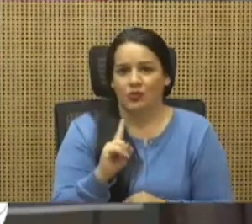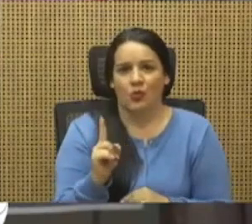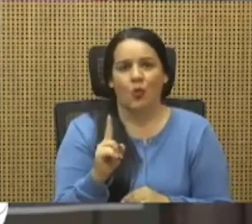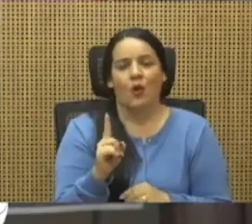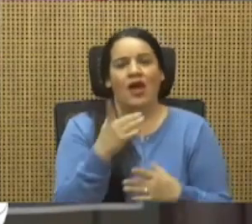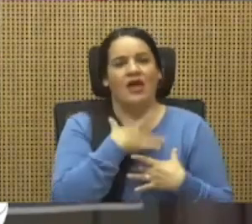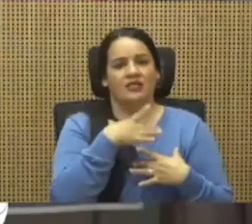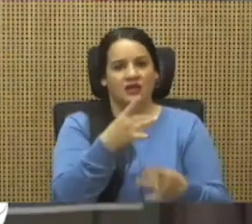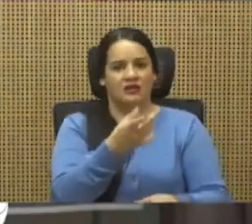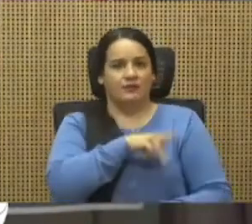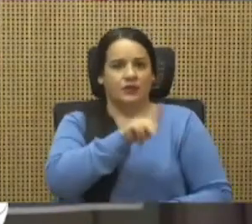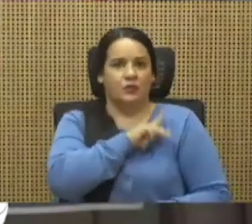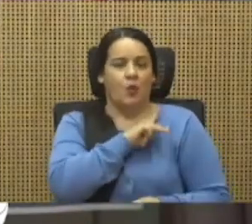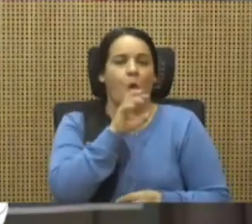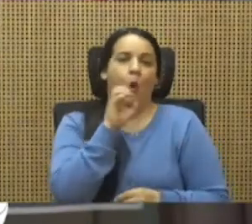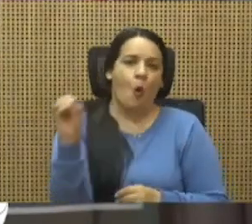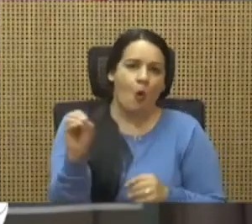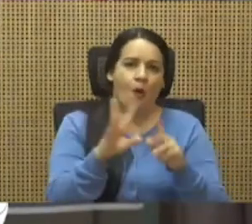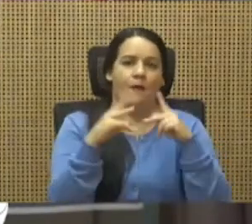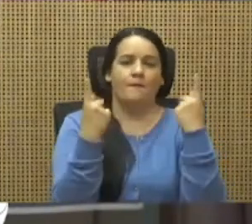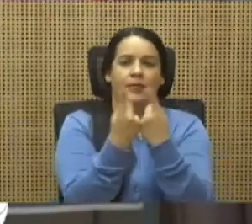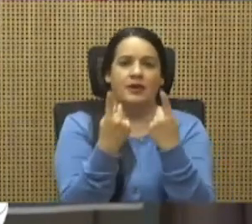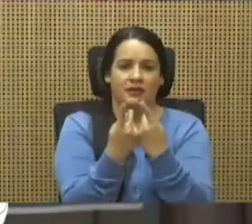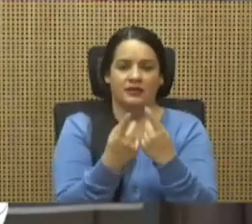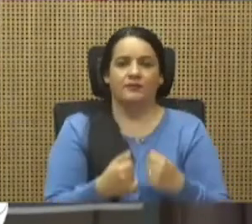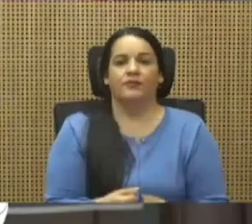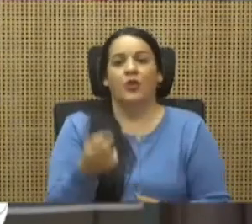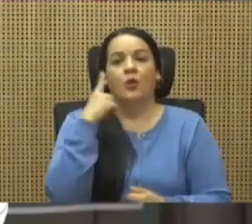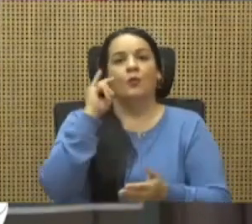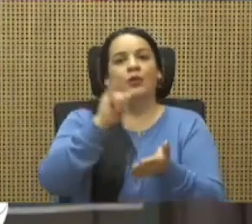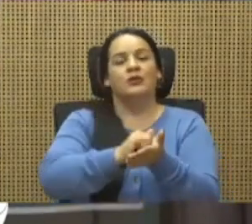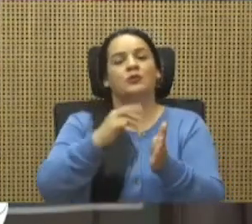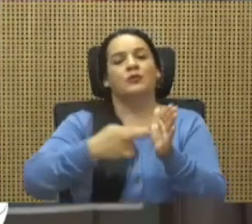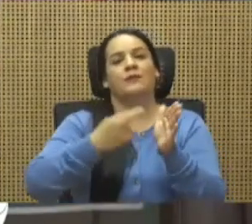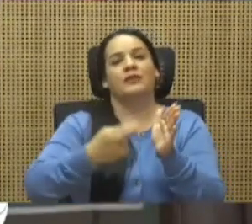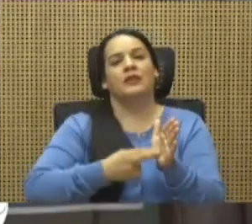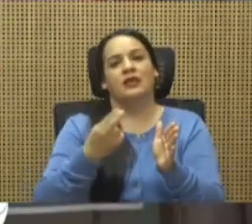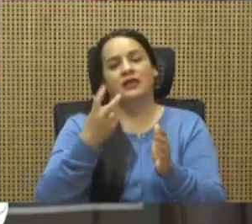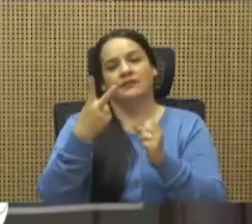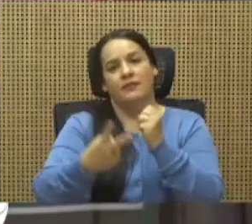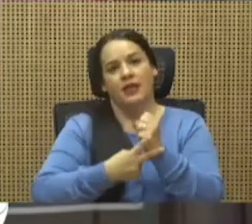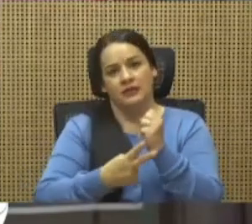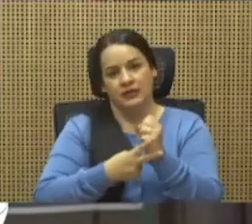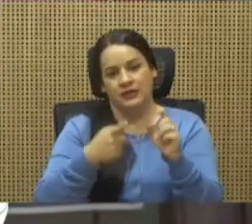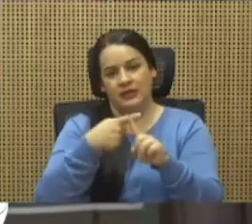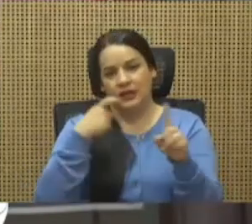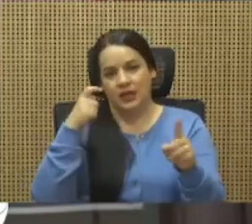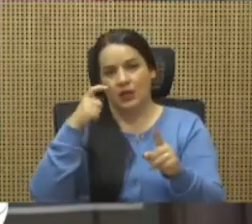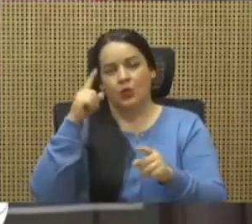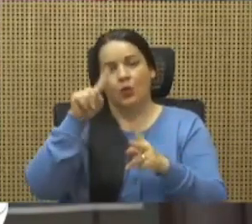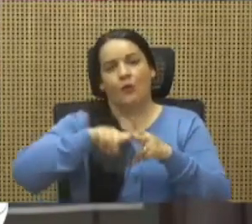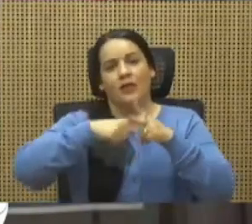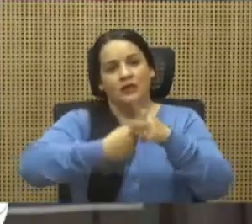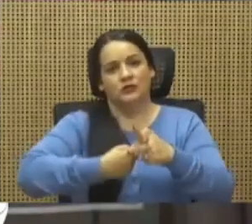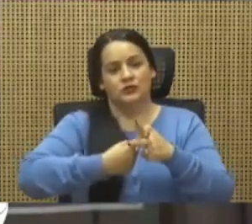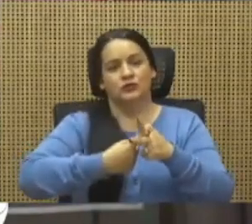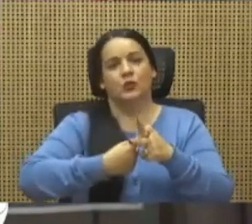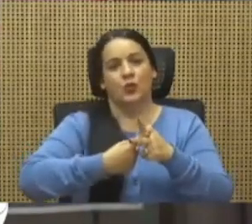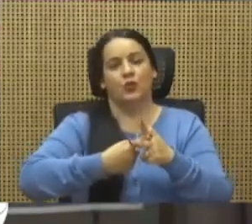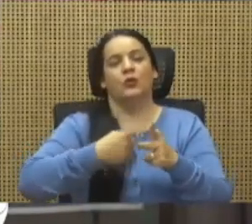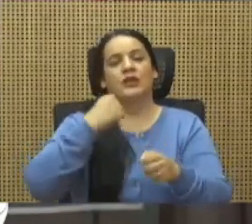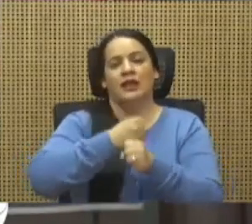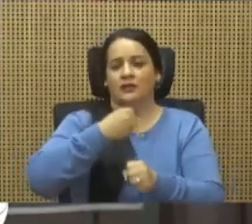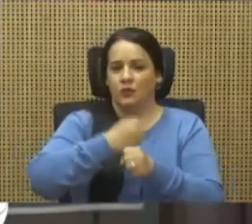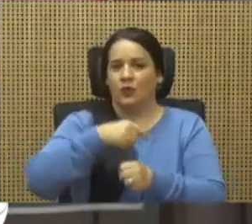intereses personalistas o partidarios. Por eso en repetidas ocasiones desde el comienzo de nuestra gestión en esta asamblea le hemos dicho al